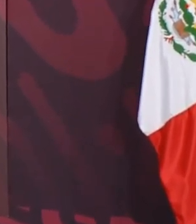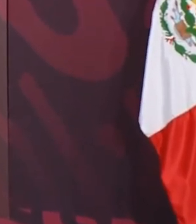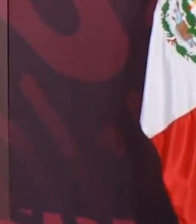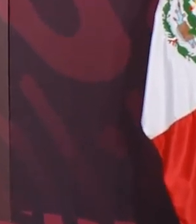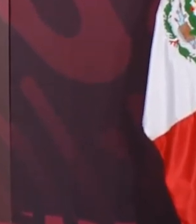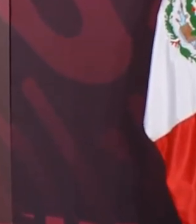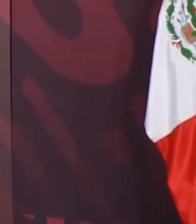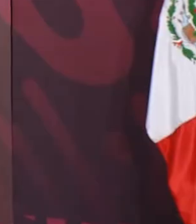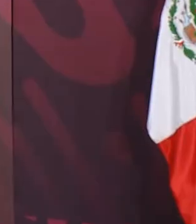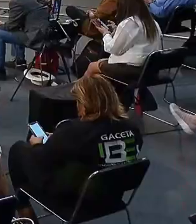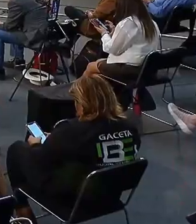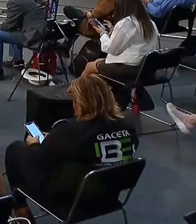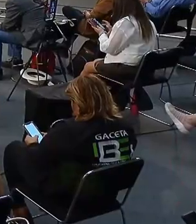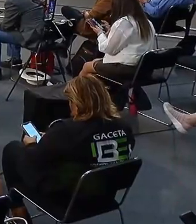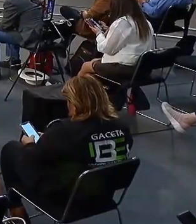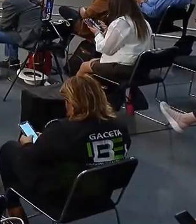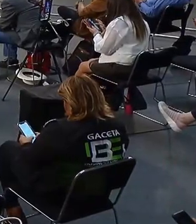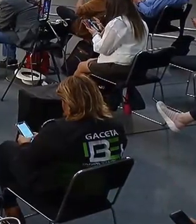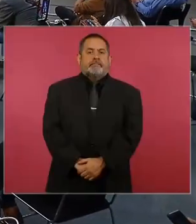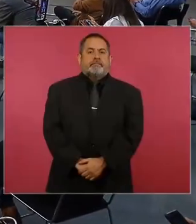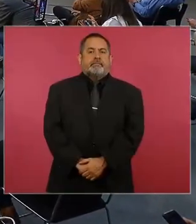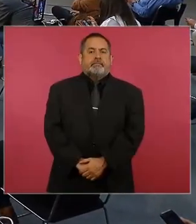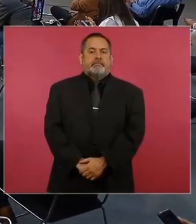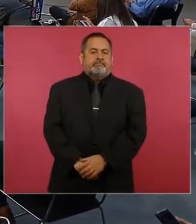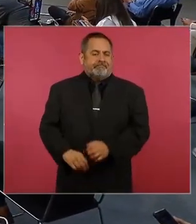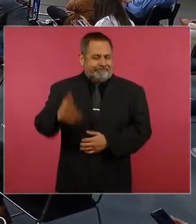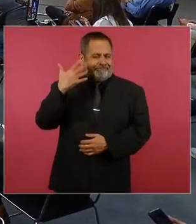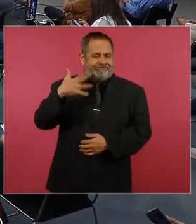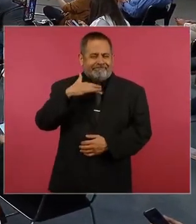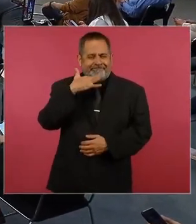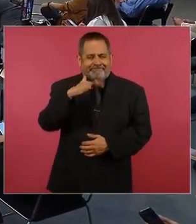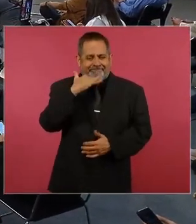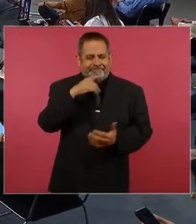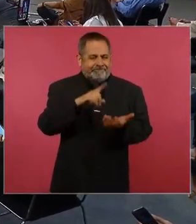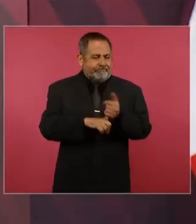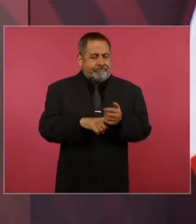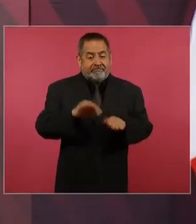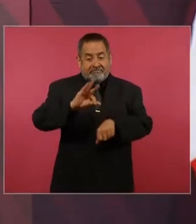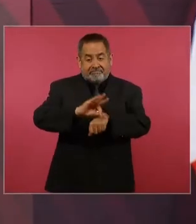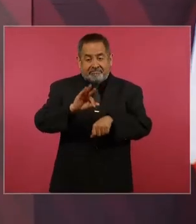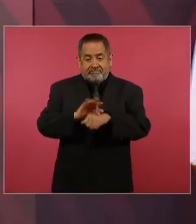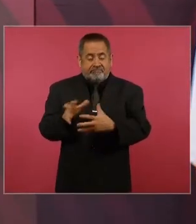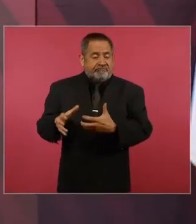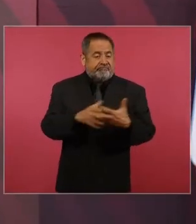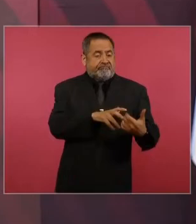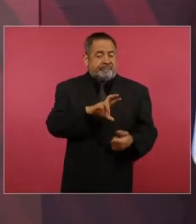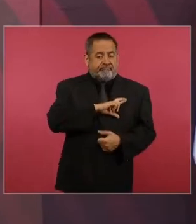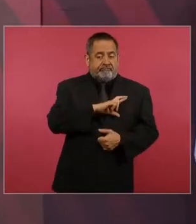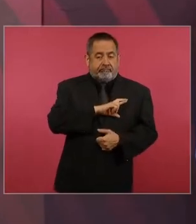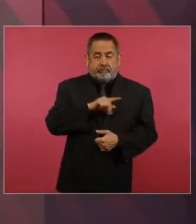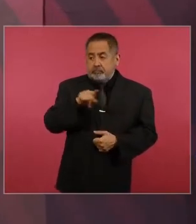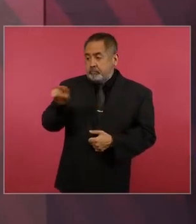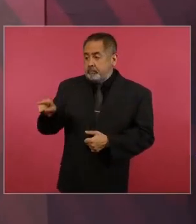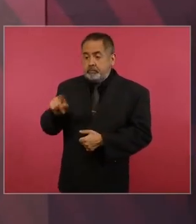medicamentos y de equipos. Las farmacias estaban privatizadas en los centros de salud.